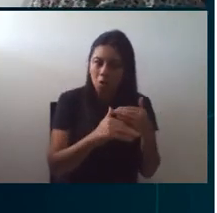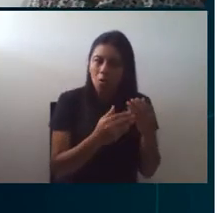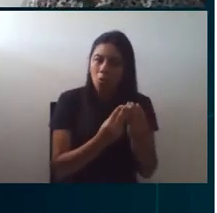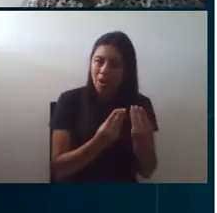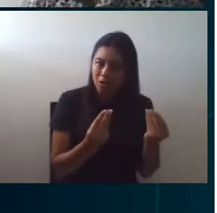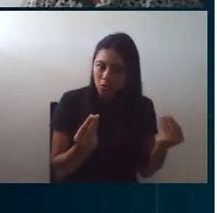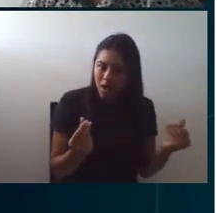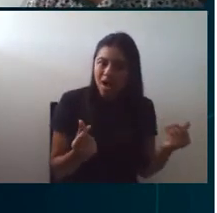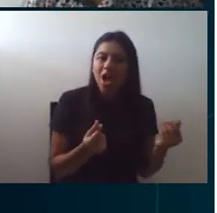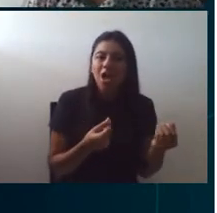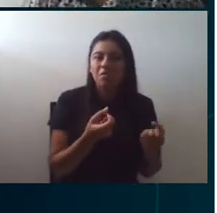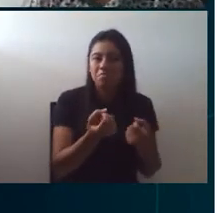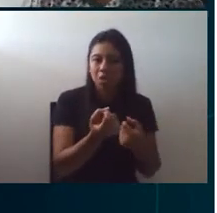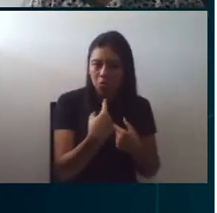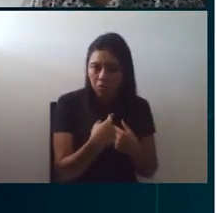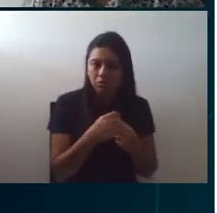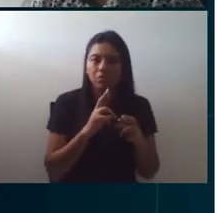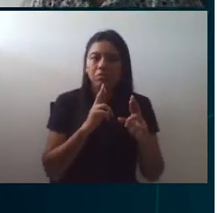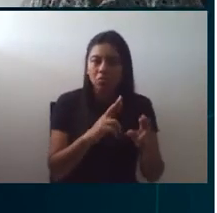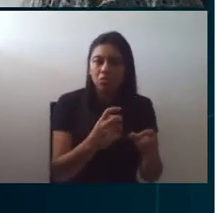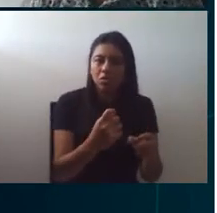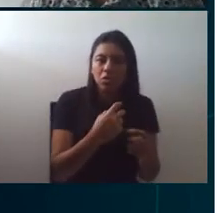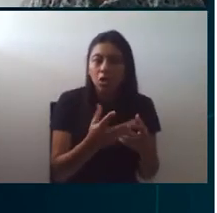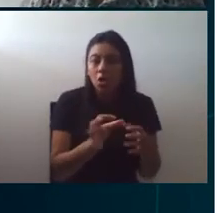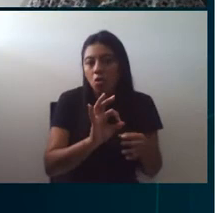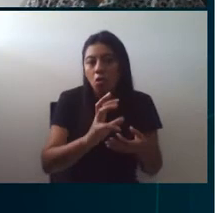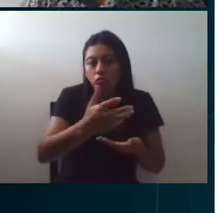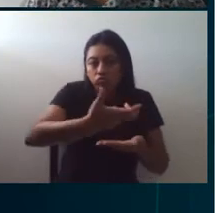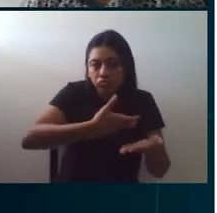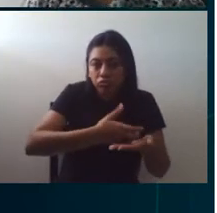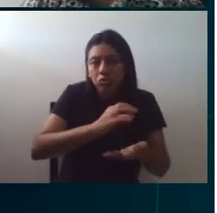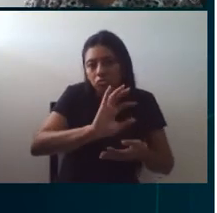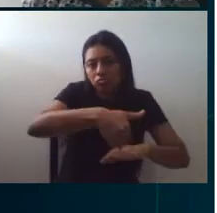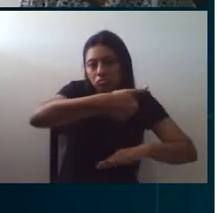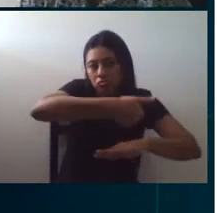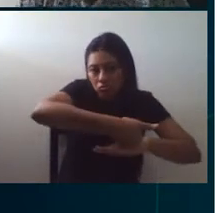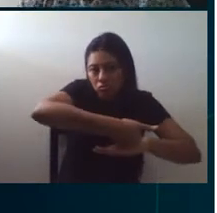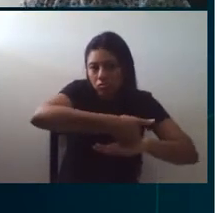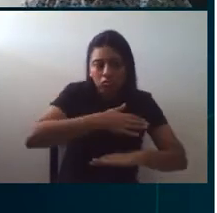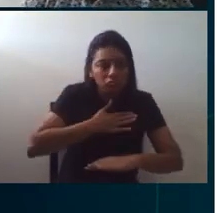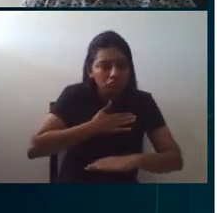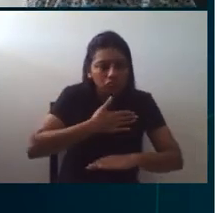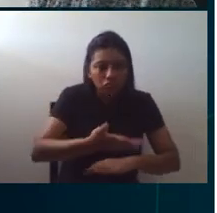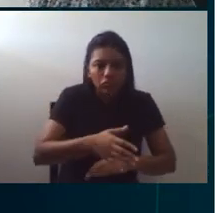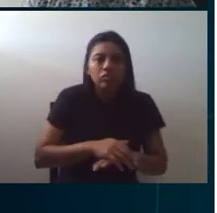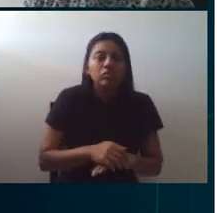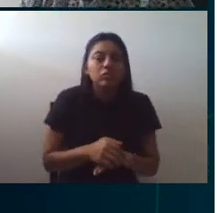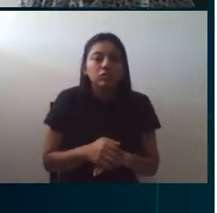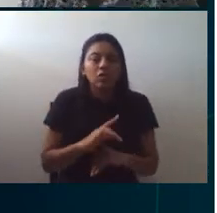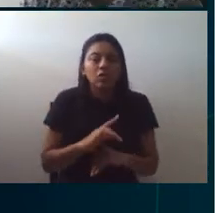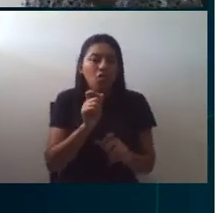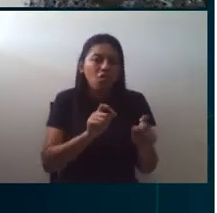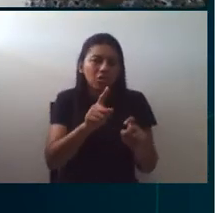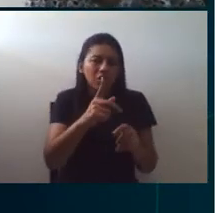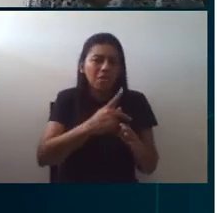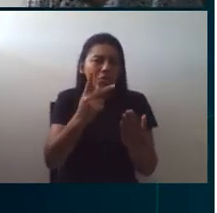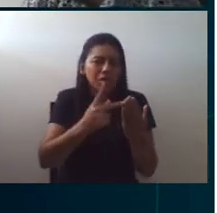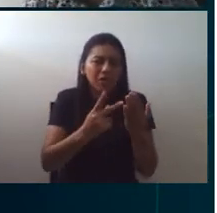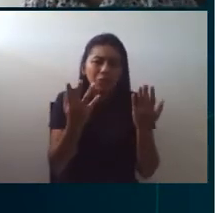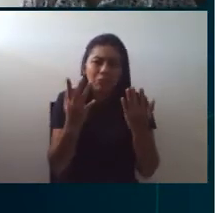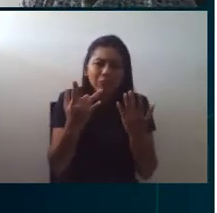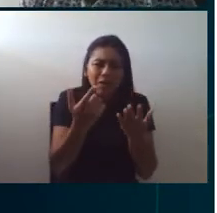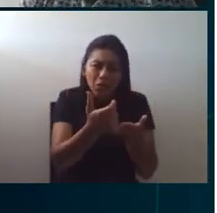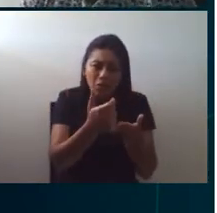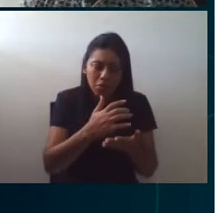preguntas puntuales, si tienen alguna dudita, alguna sugerencia, cómo poderlo aplicar a proyectos puntuales, bueno, lo que ustedes necesiten, ahorita nos pegamos la